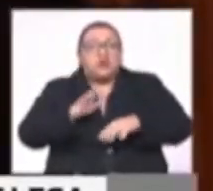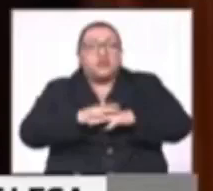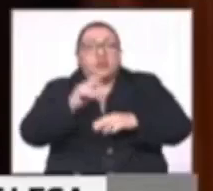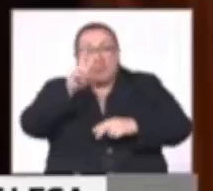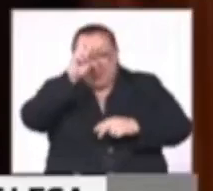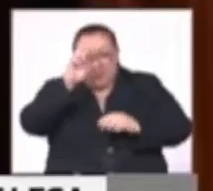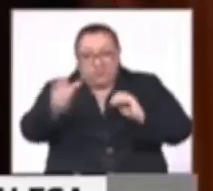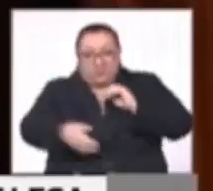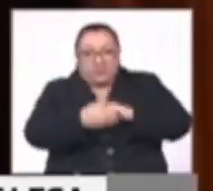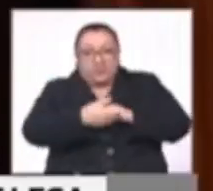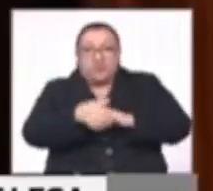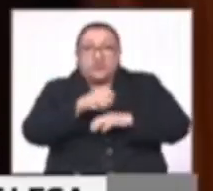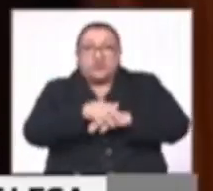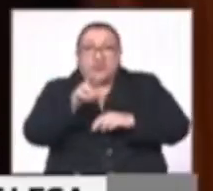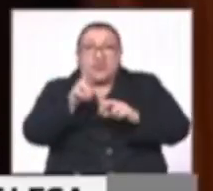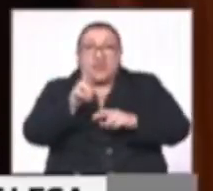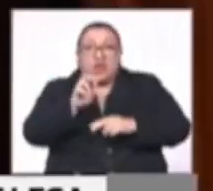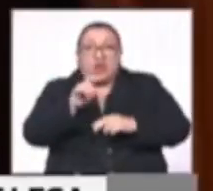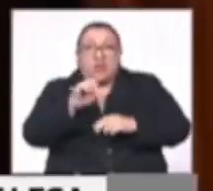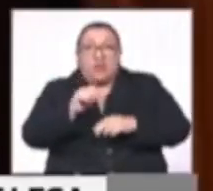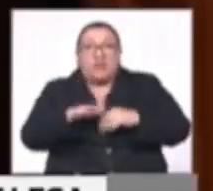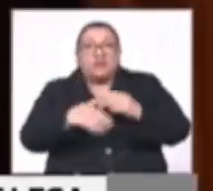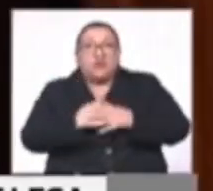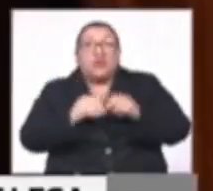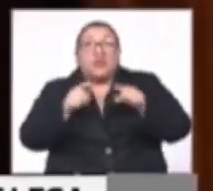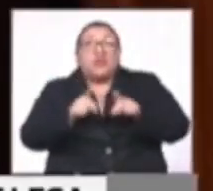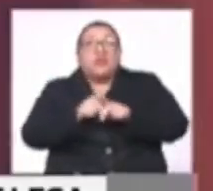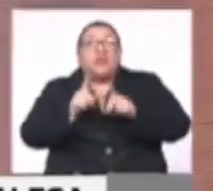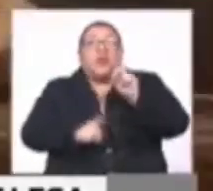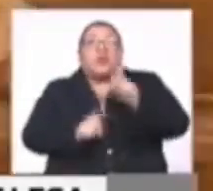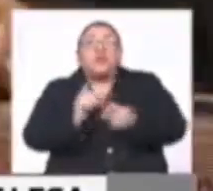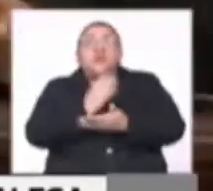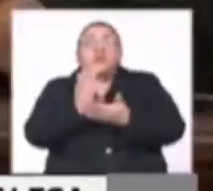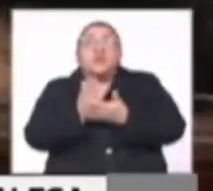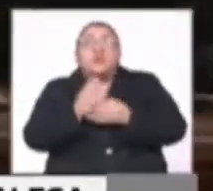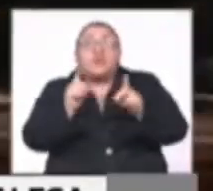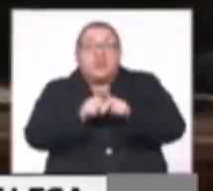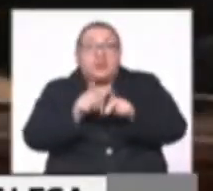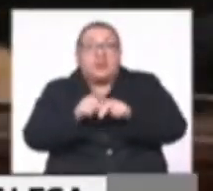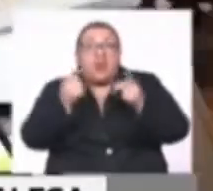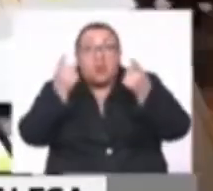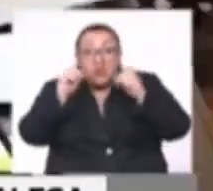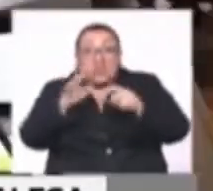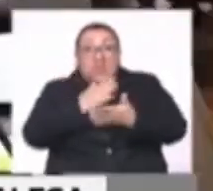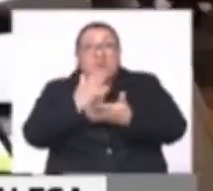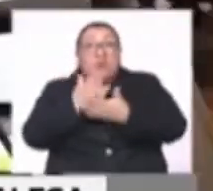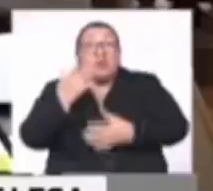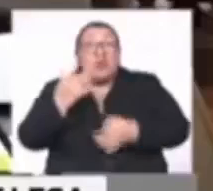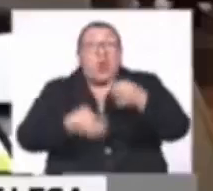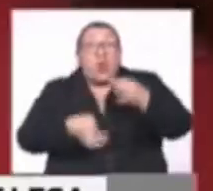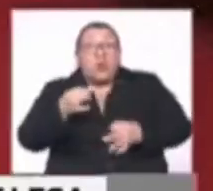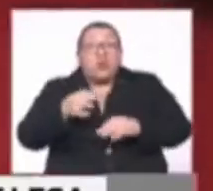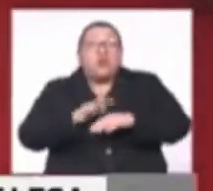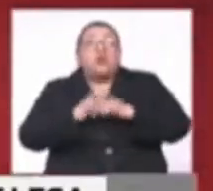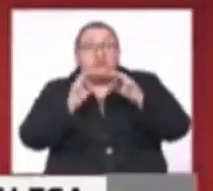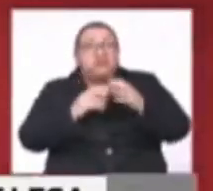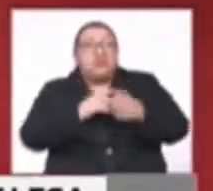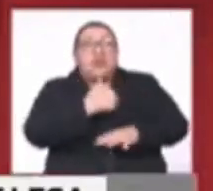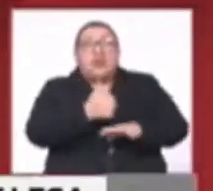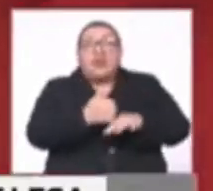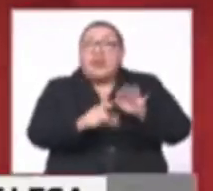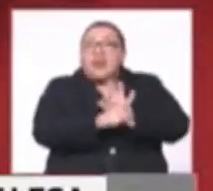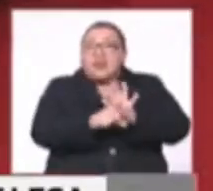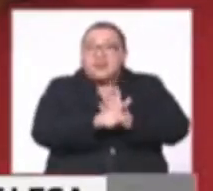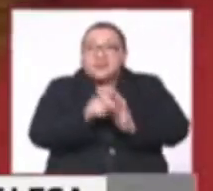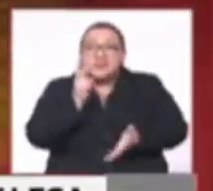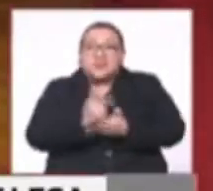la imprescriptibilidad de los crímenes de guerra y de los crímenes de lesa humanidad de conformidad con los principios de legalidad y de